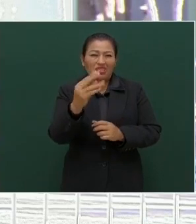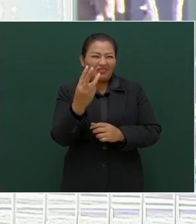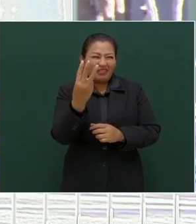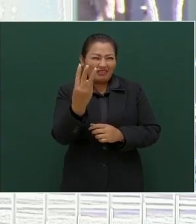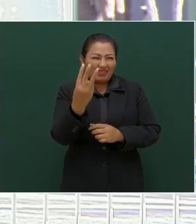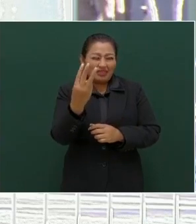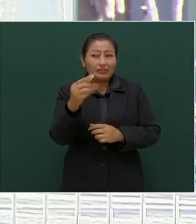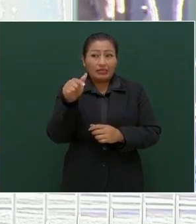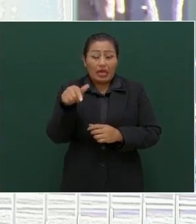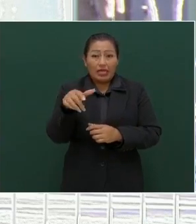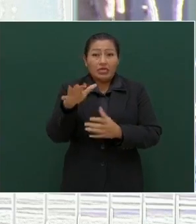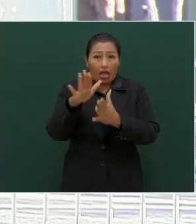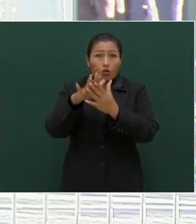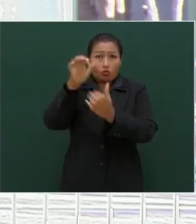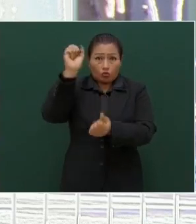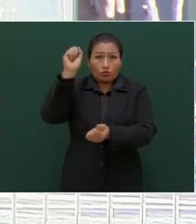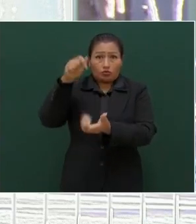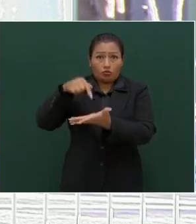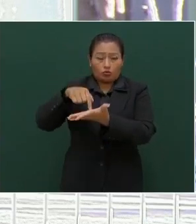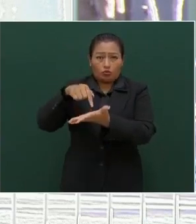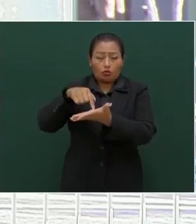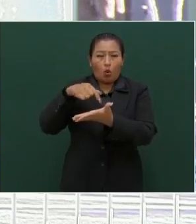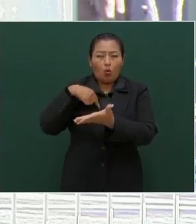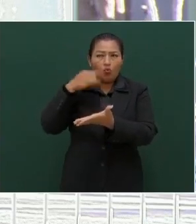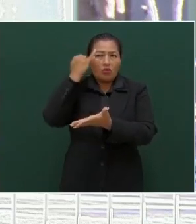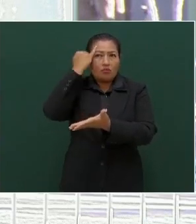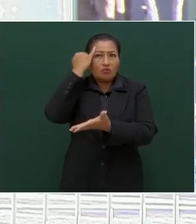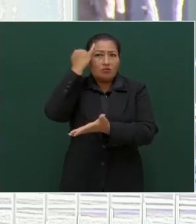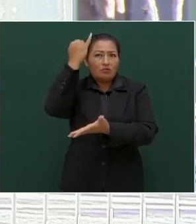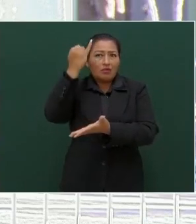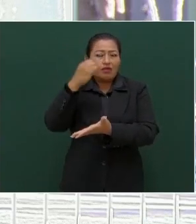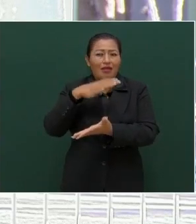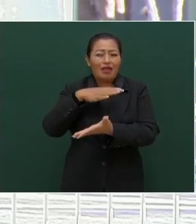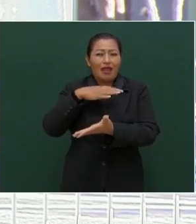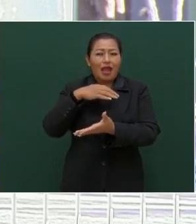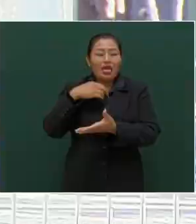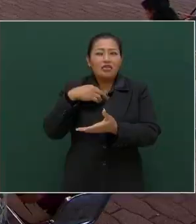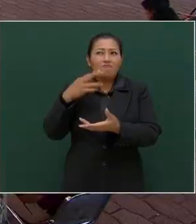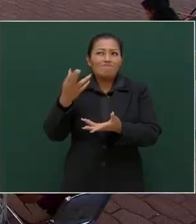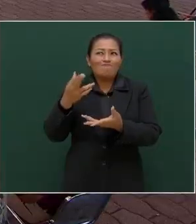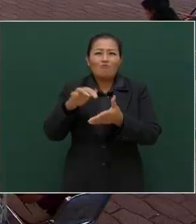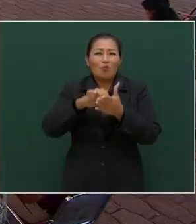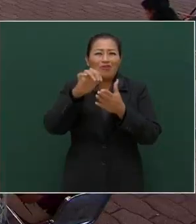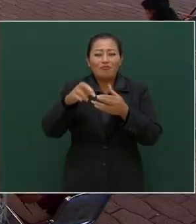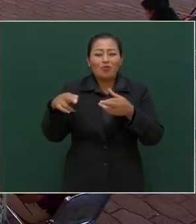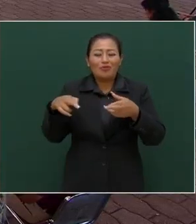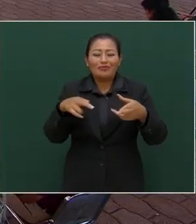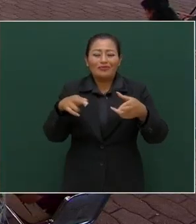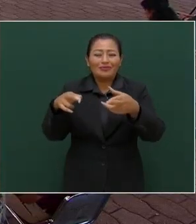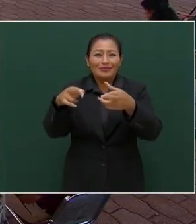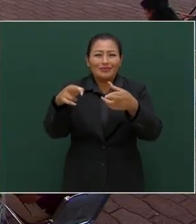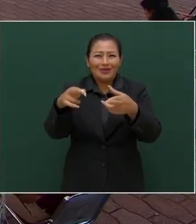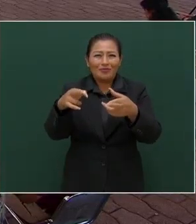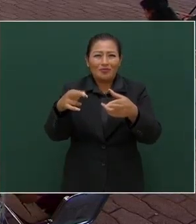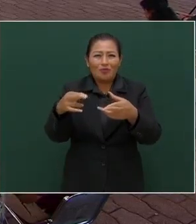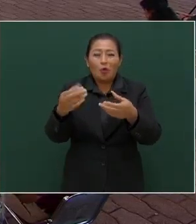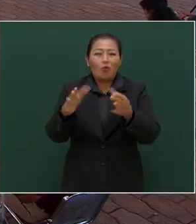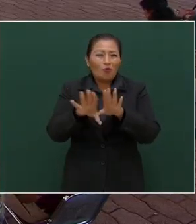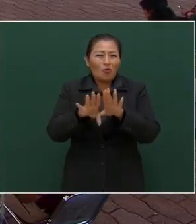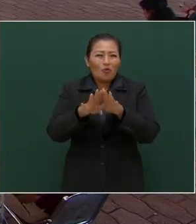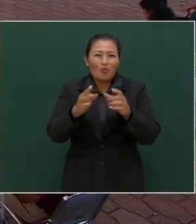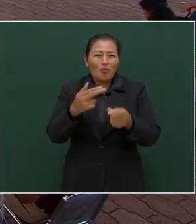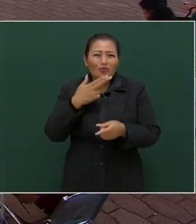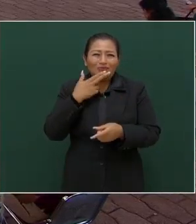1983 se constituyó la idea de crear un distrito de riego ahí, el distrito de riego del Fuerte Mayo,